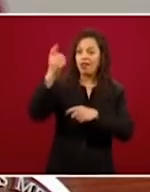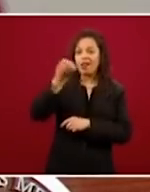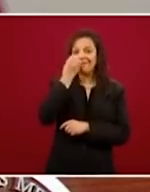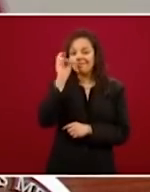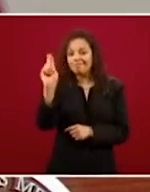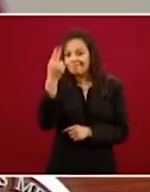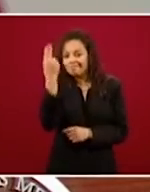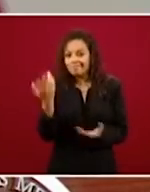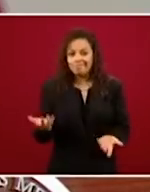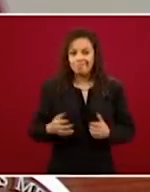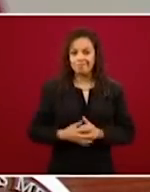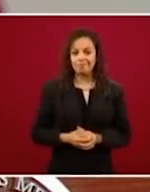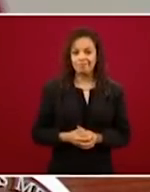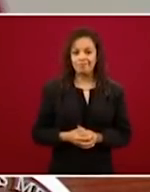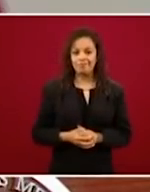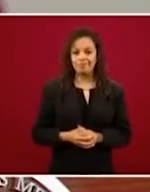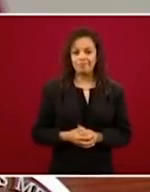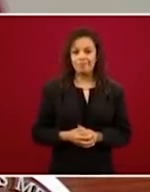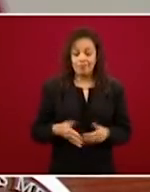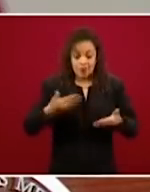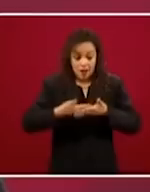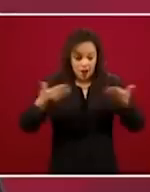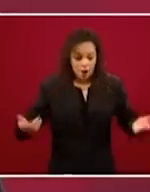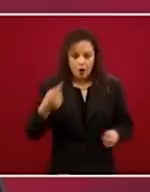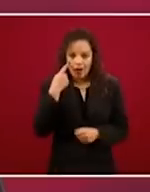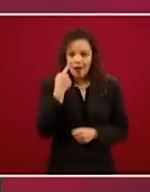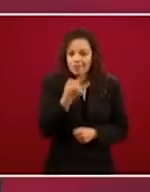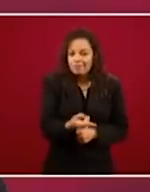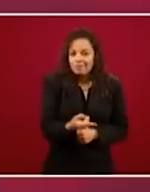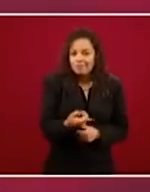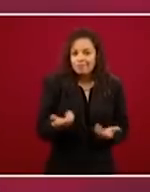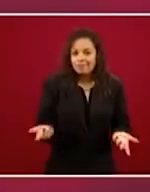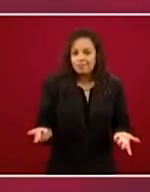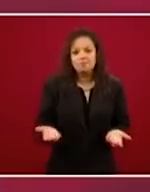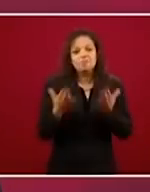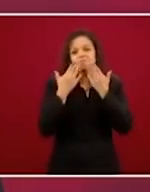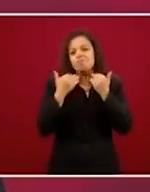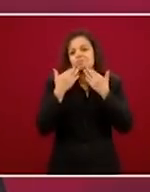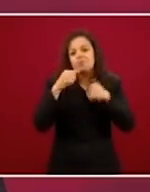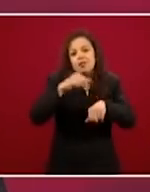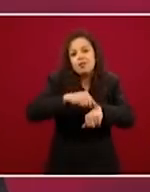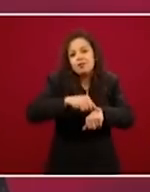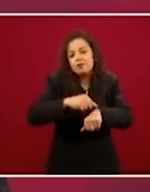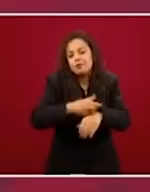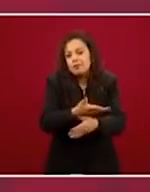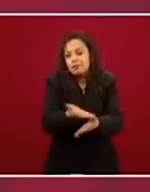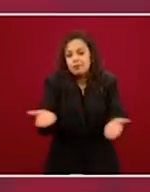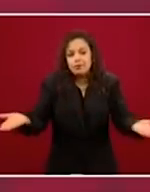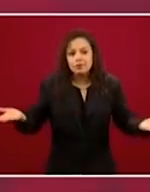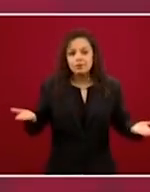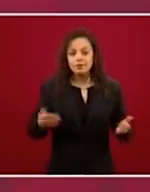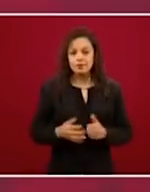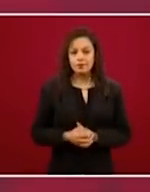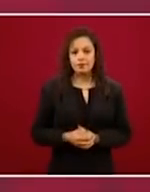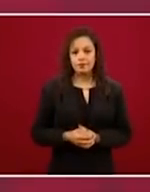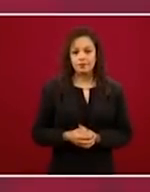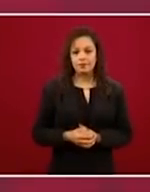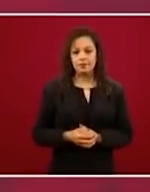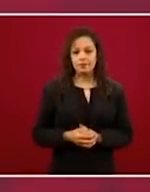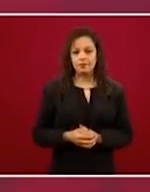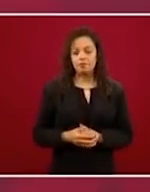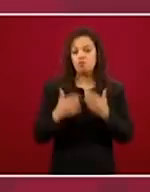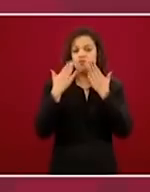entonces cuál es el resultado ahora no tenemos médicos no tenemos